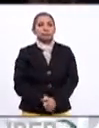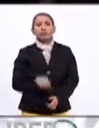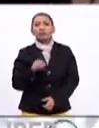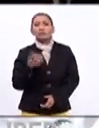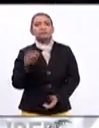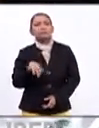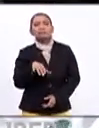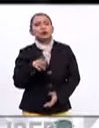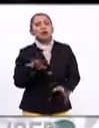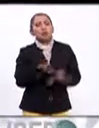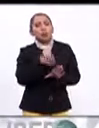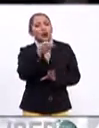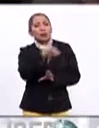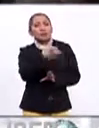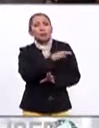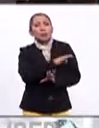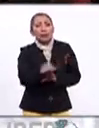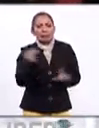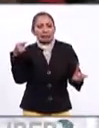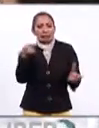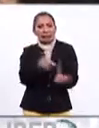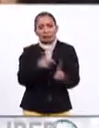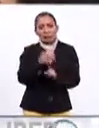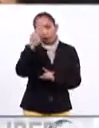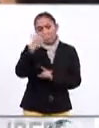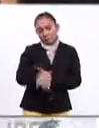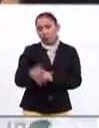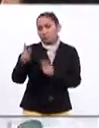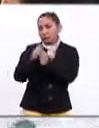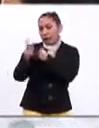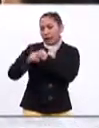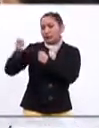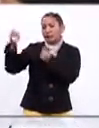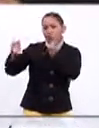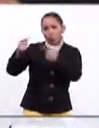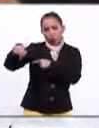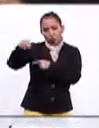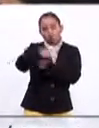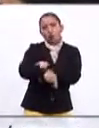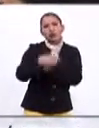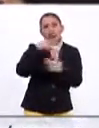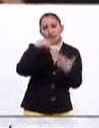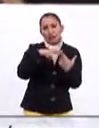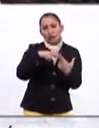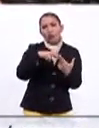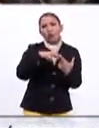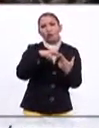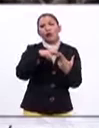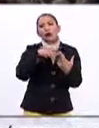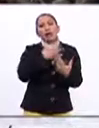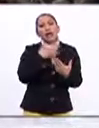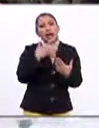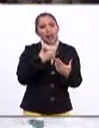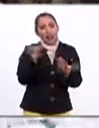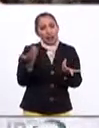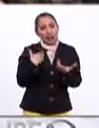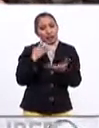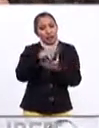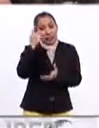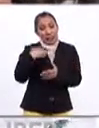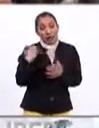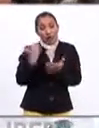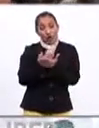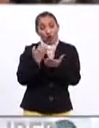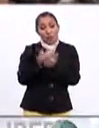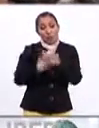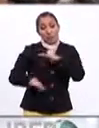Doctor, ¿cómo podría afectar de forma directa? Bueno, sabemos que los países, algunos de los países de nuestra región tienen gran parte de su